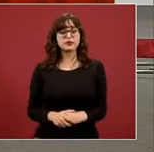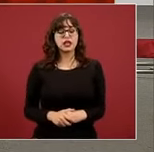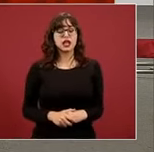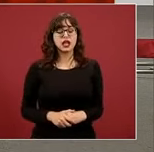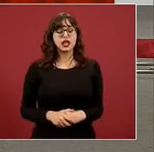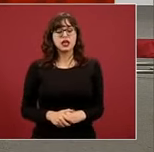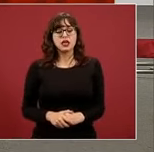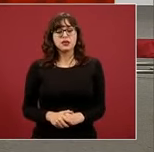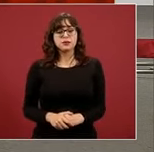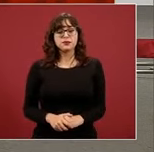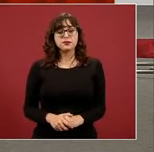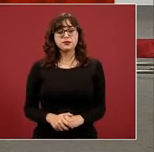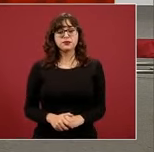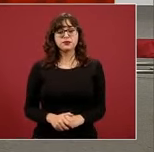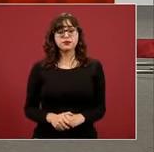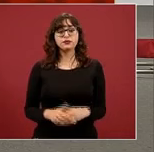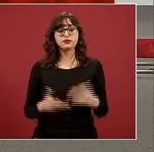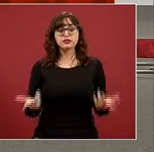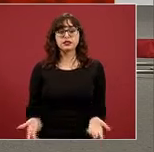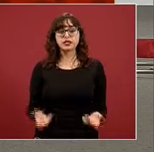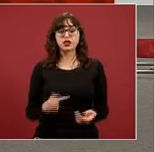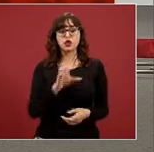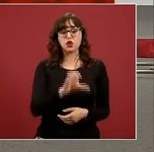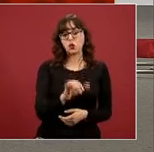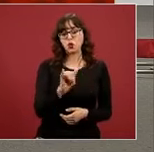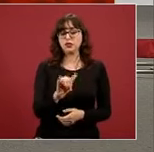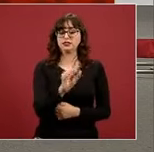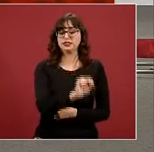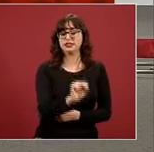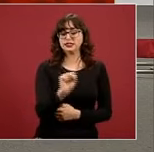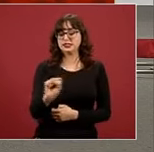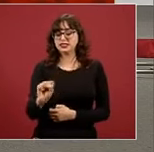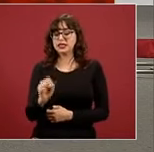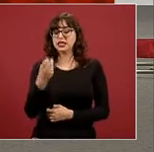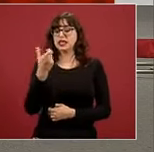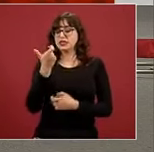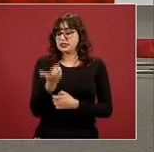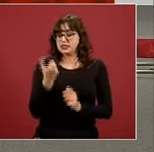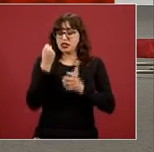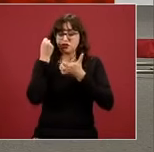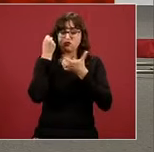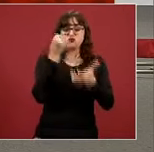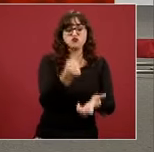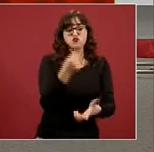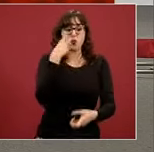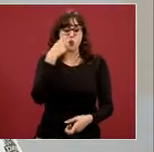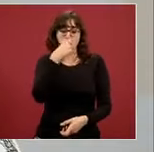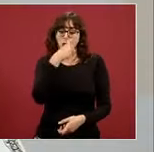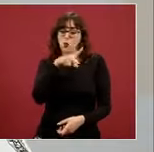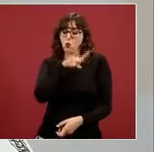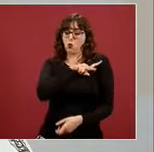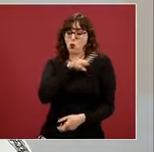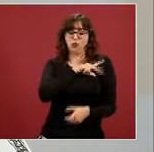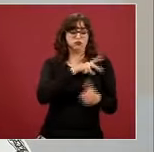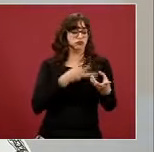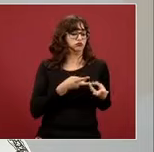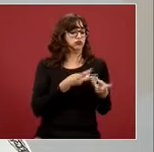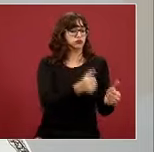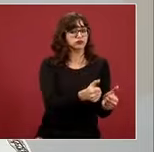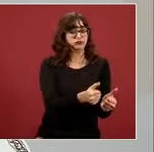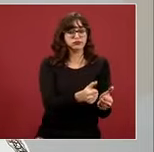de recursos de la Conferencia Interamericana de Seguridad Social y señalaba a